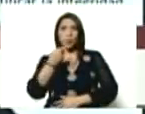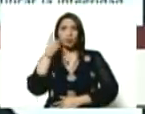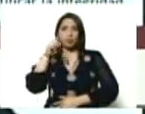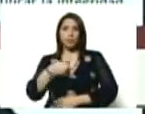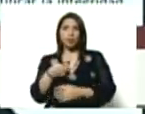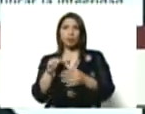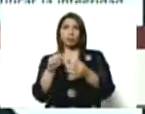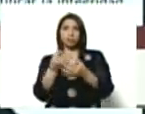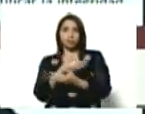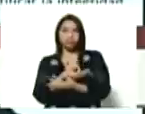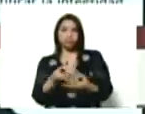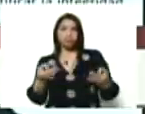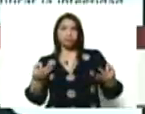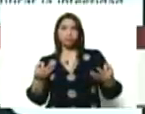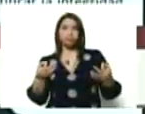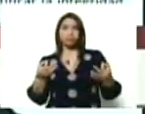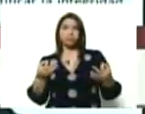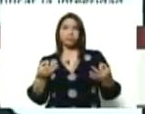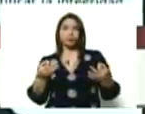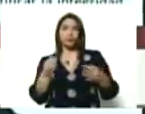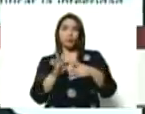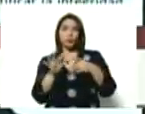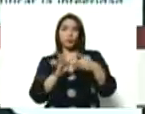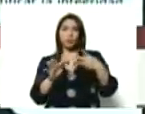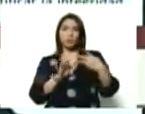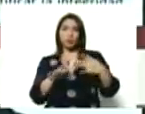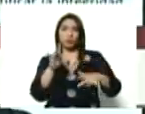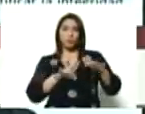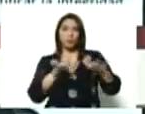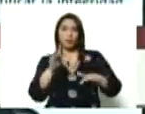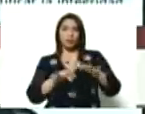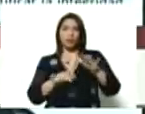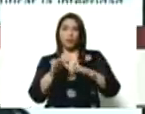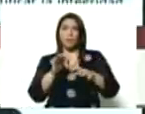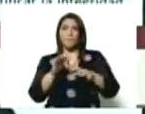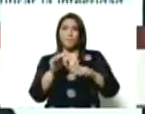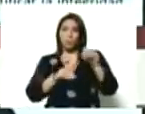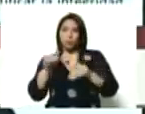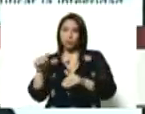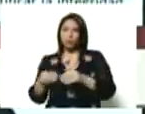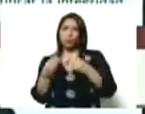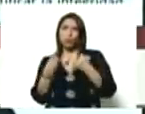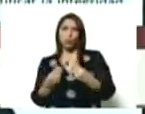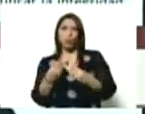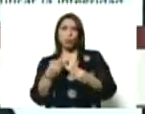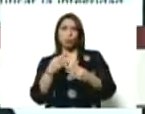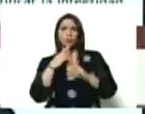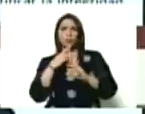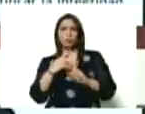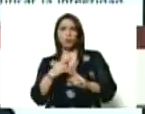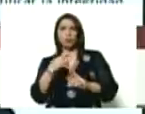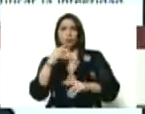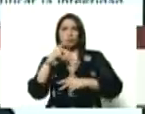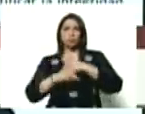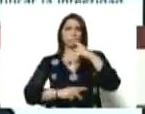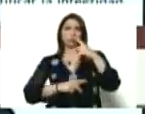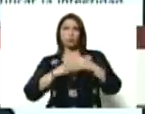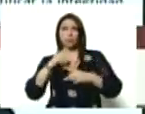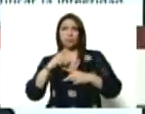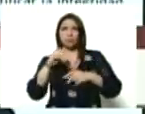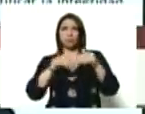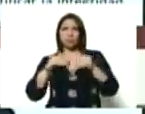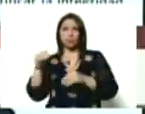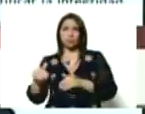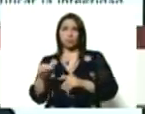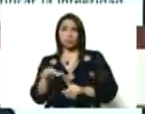correcta configuración de las máquinas de votación como resultado del proceso de votación. El protocolo que se desarrolla en esta auditoría: se